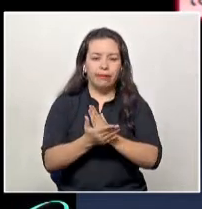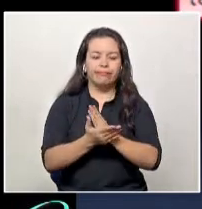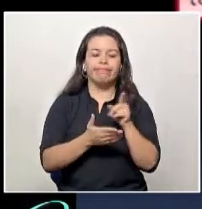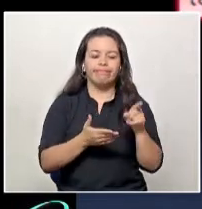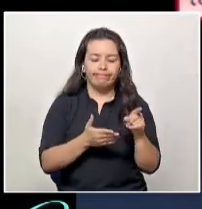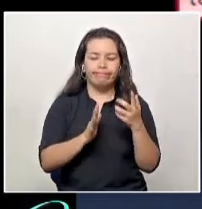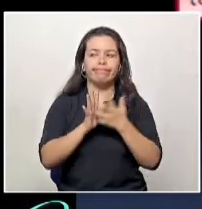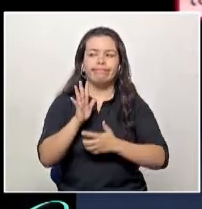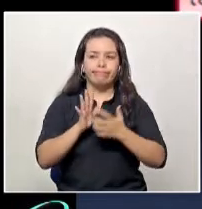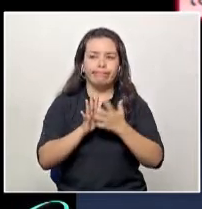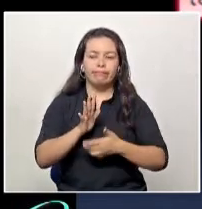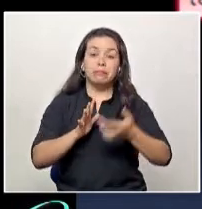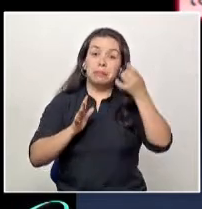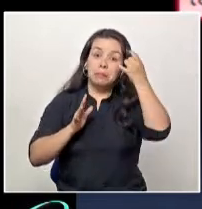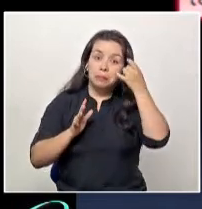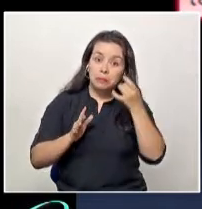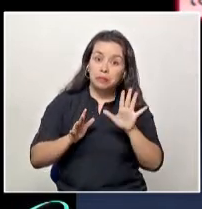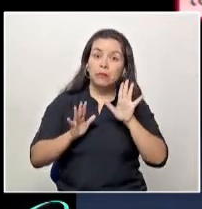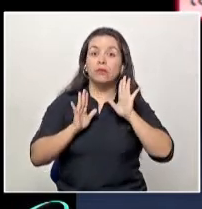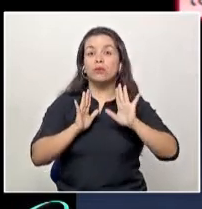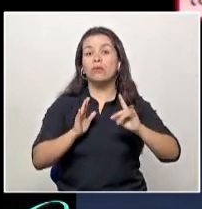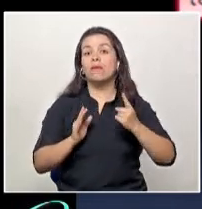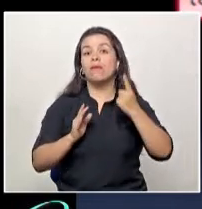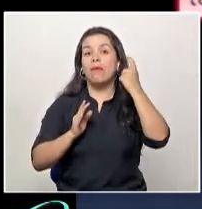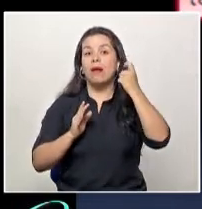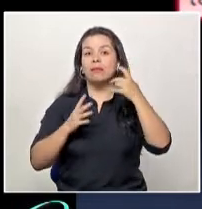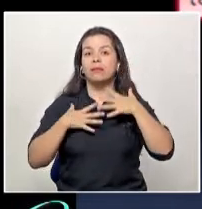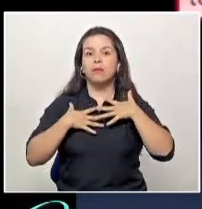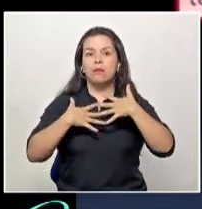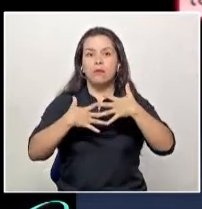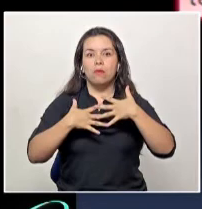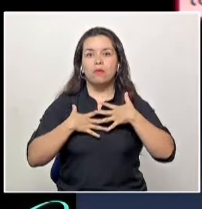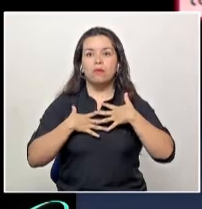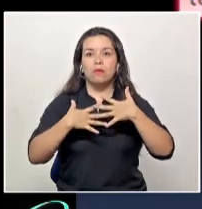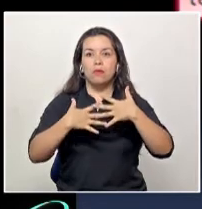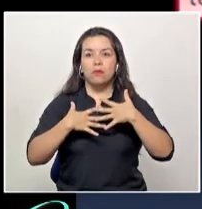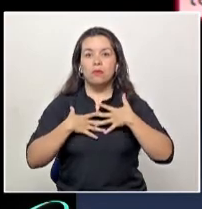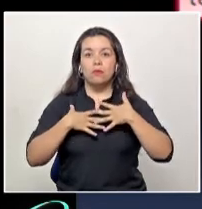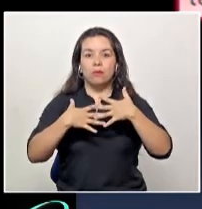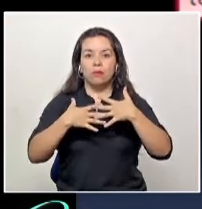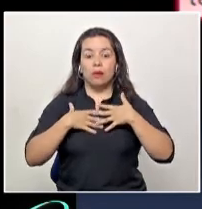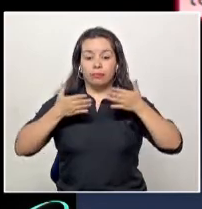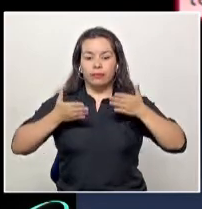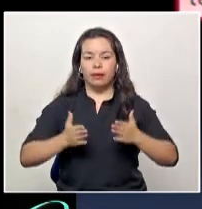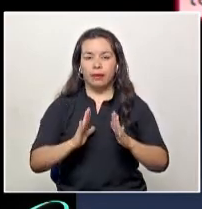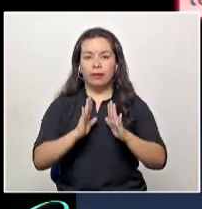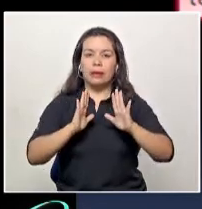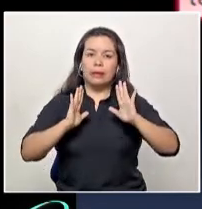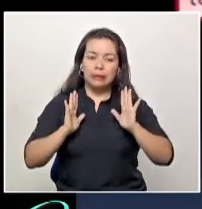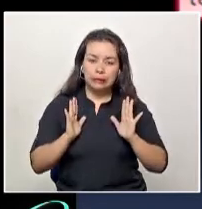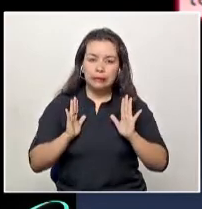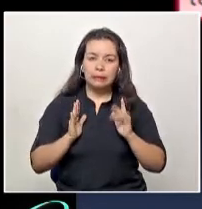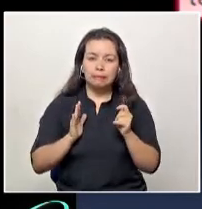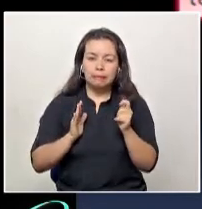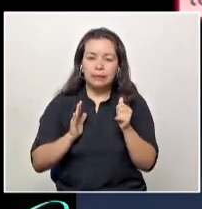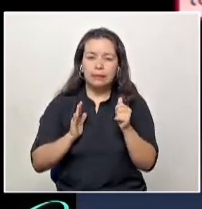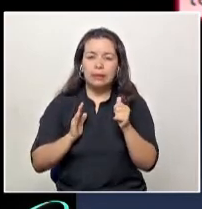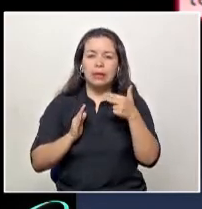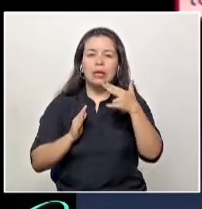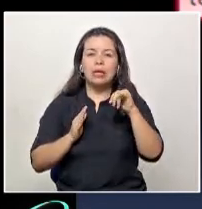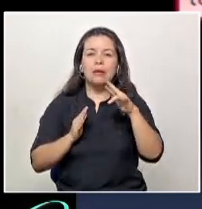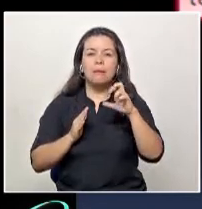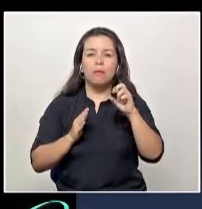dice, posiblemente porque le faltó oxígeno al bebé, una hipoxia, hipo es poquito, hipoxia